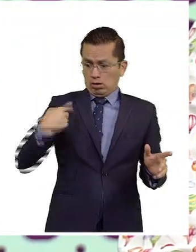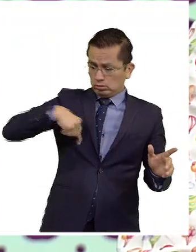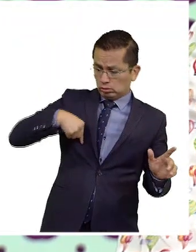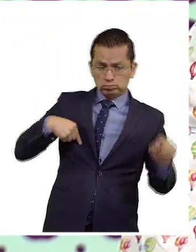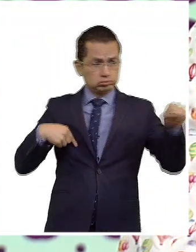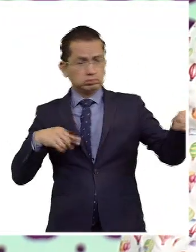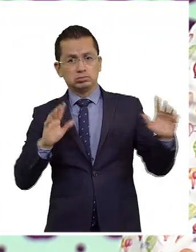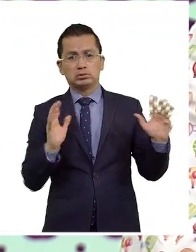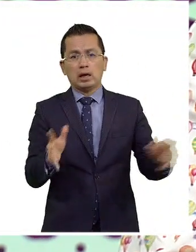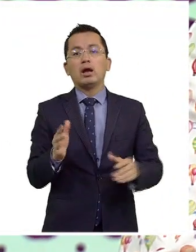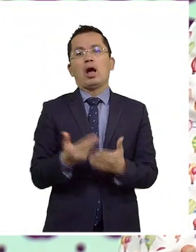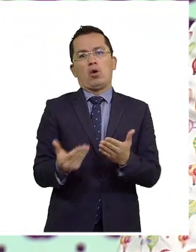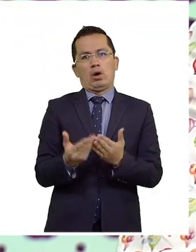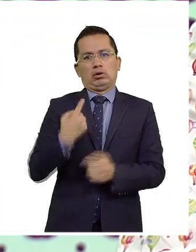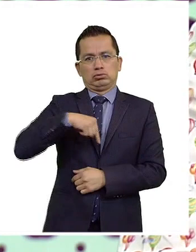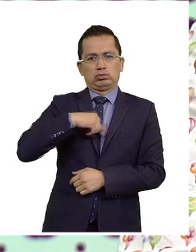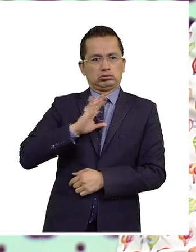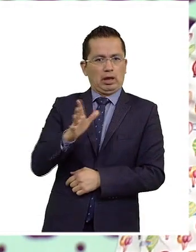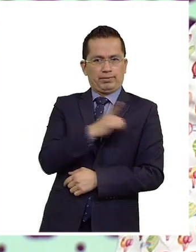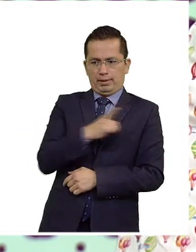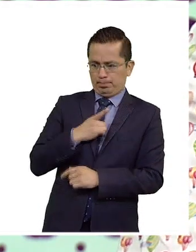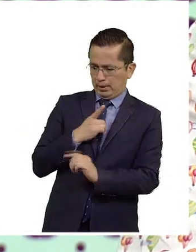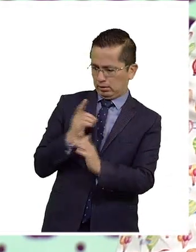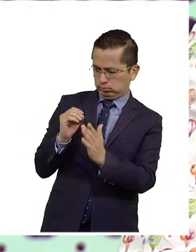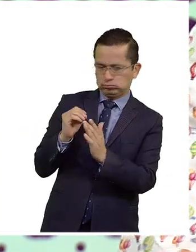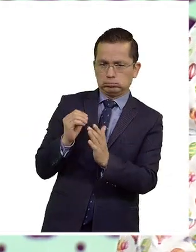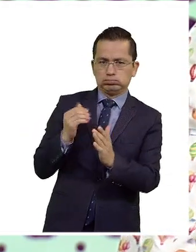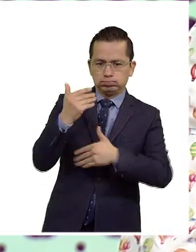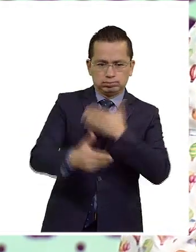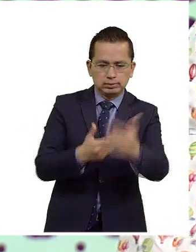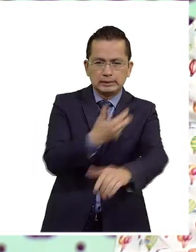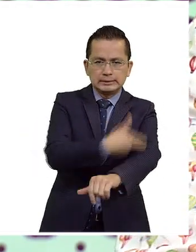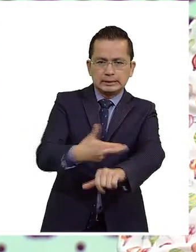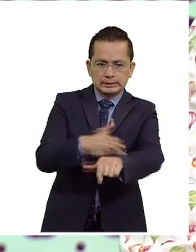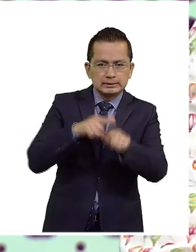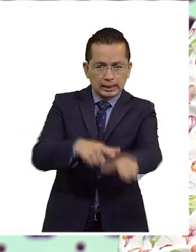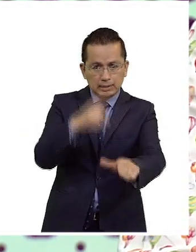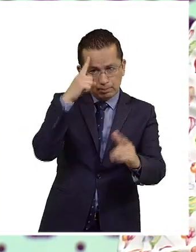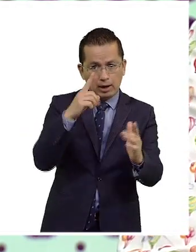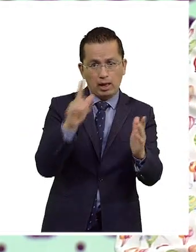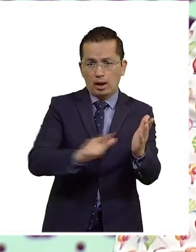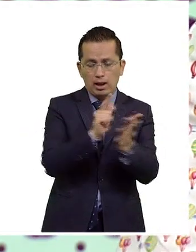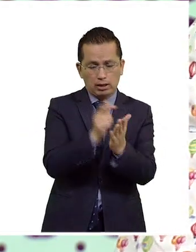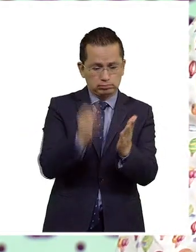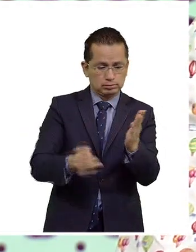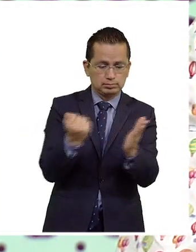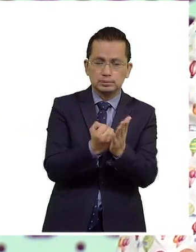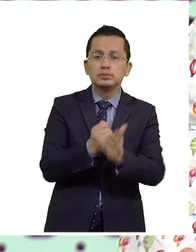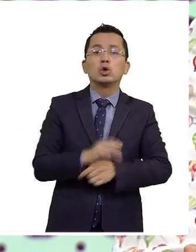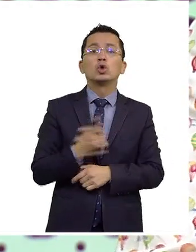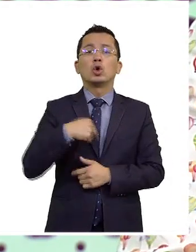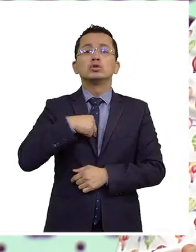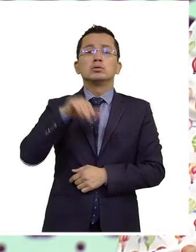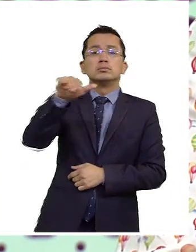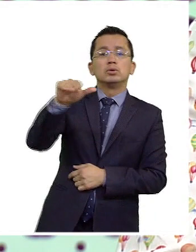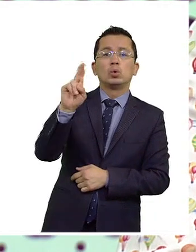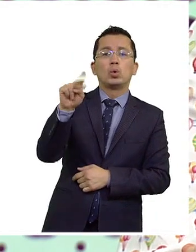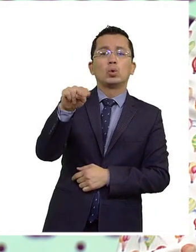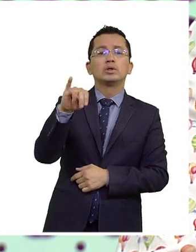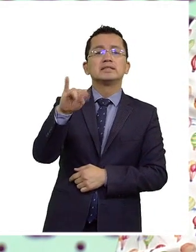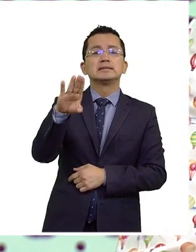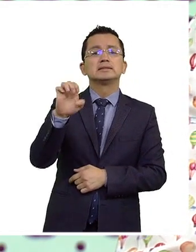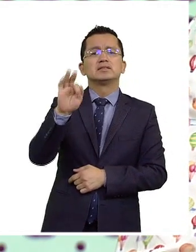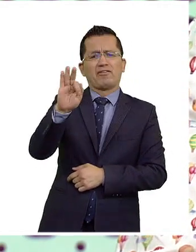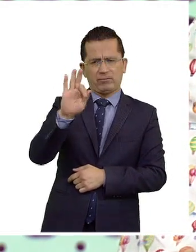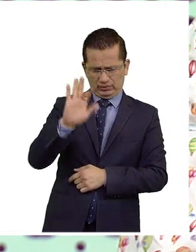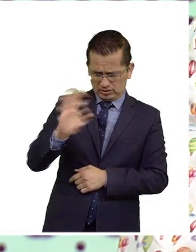consultiva de la UNICEF y de la Comisión de Derechos Humanos de la Ciudad de México. Lo que ambas manifiestan es que esto puede